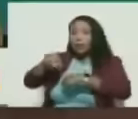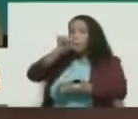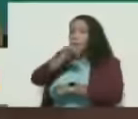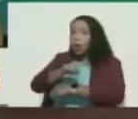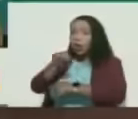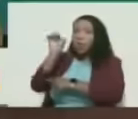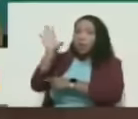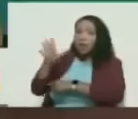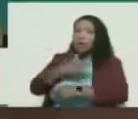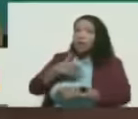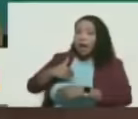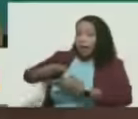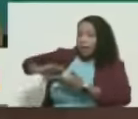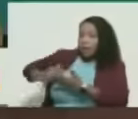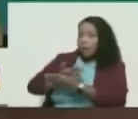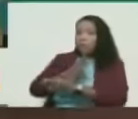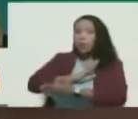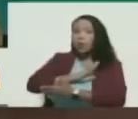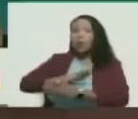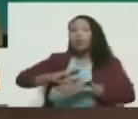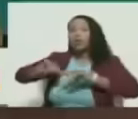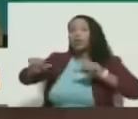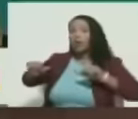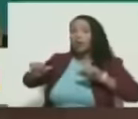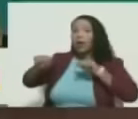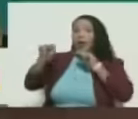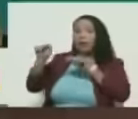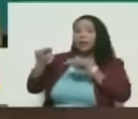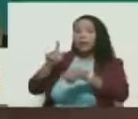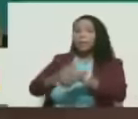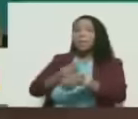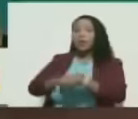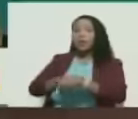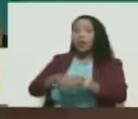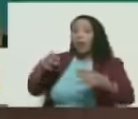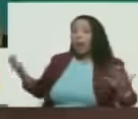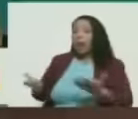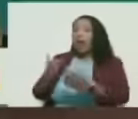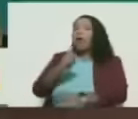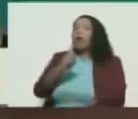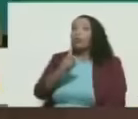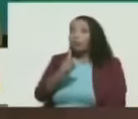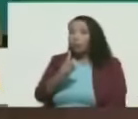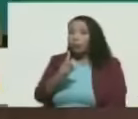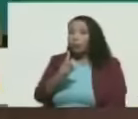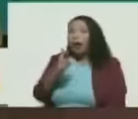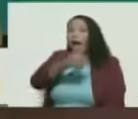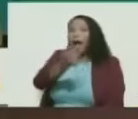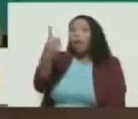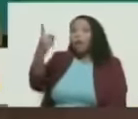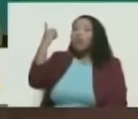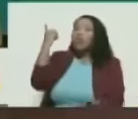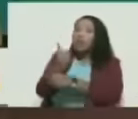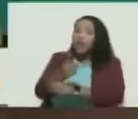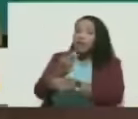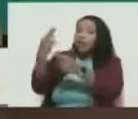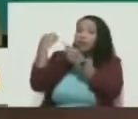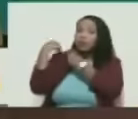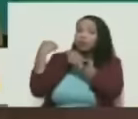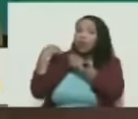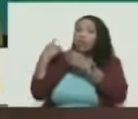quienes nos quieren despojar de nuestro territorio. Llegó el momento de quemar las velas. Cada quien tiene que tomar la decisión de qué lado